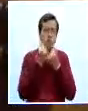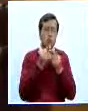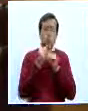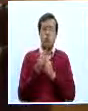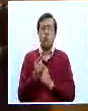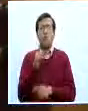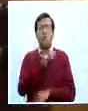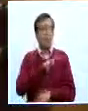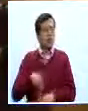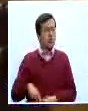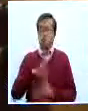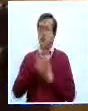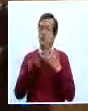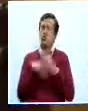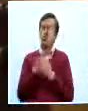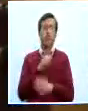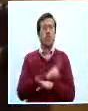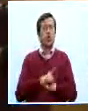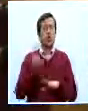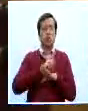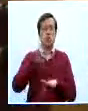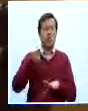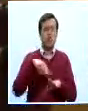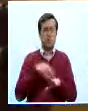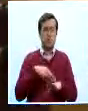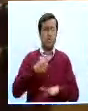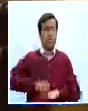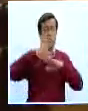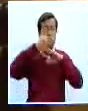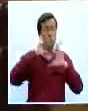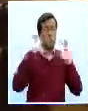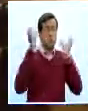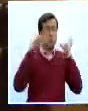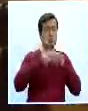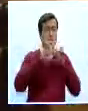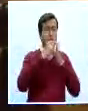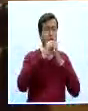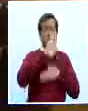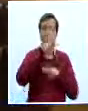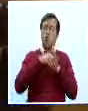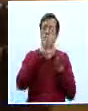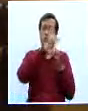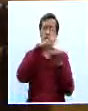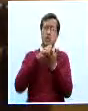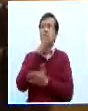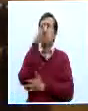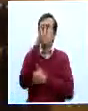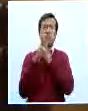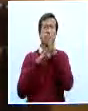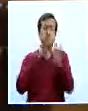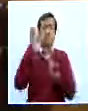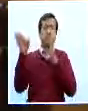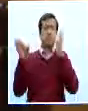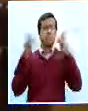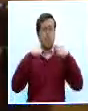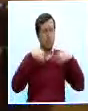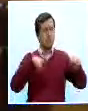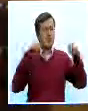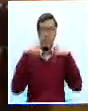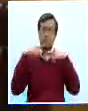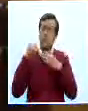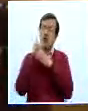con todas mis los directores a nivel nacional jefaturas a nivel nacional sabemos a las provincias para poderles informar creemos que esto